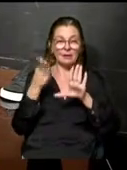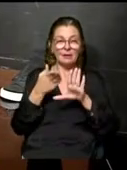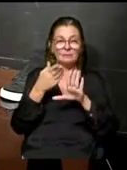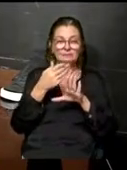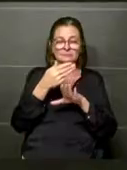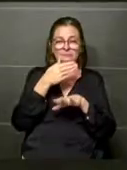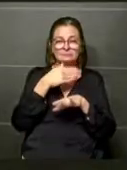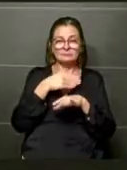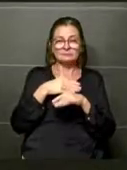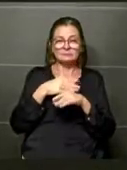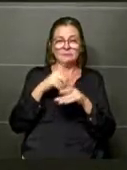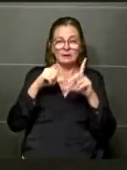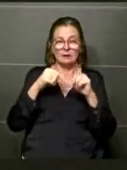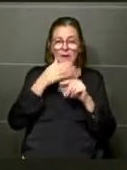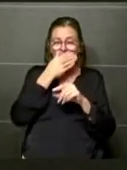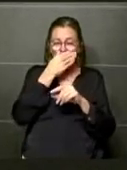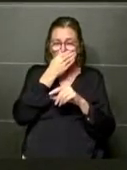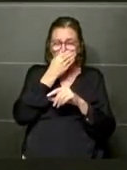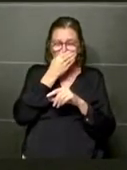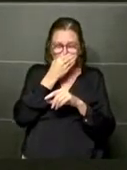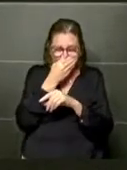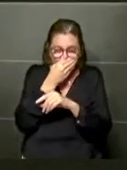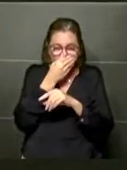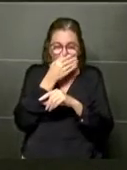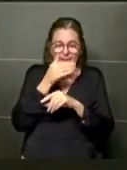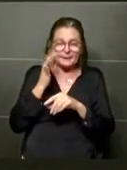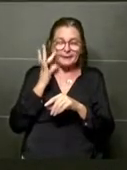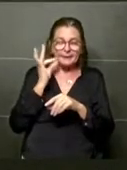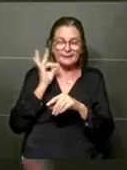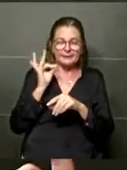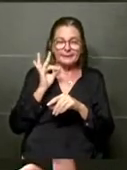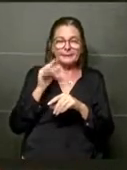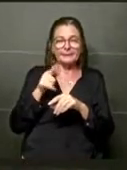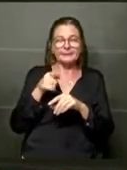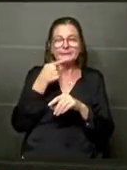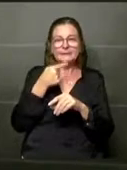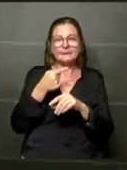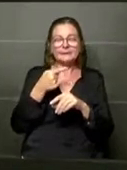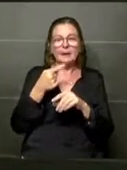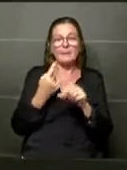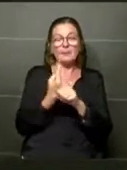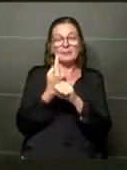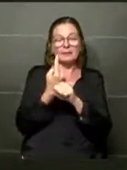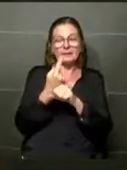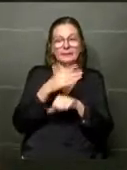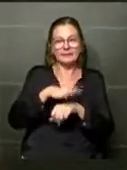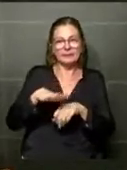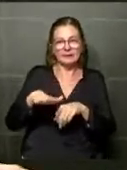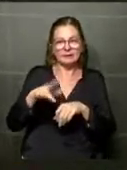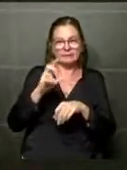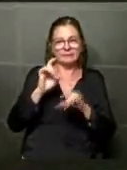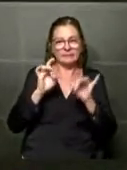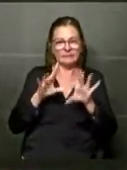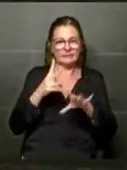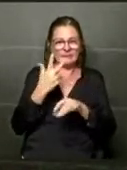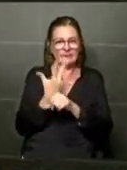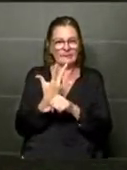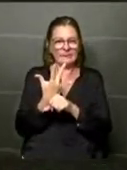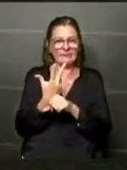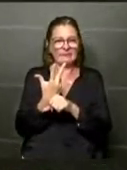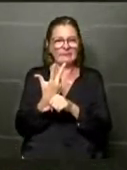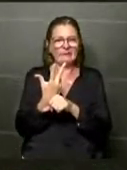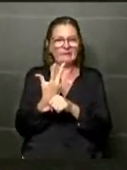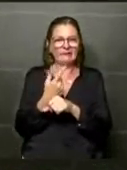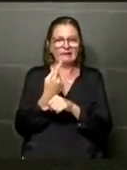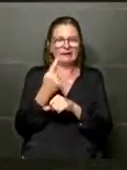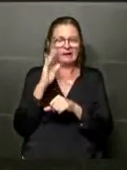de los encuestados. Bien. Que también está en consonancia, digamos, con lo que veíamos después. Primera infancia, solo un 3 redondeaste. Exacto. Ahí. Y luego primera